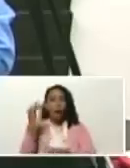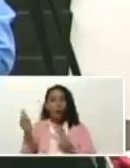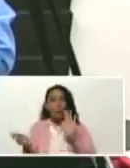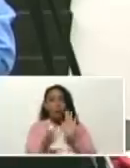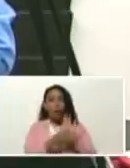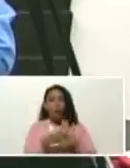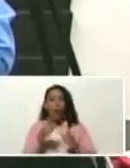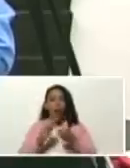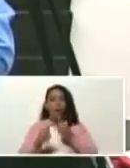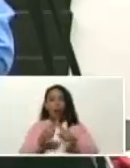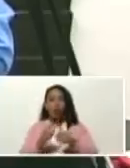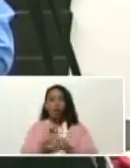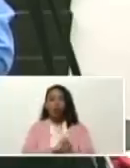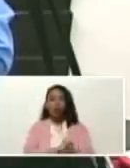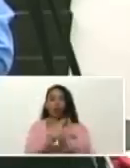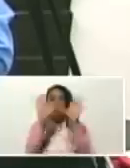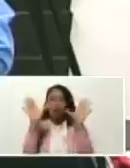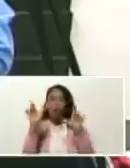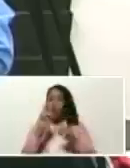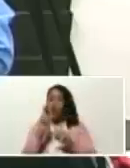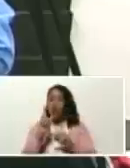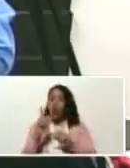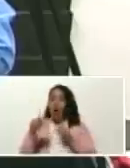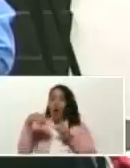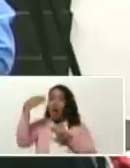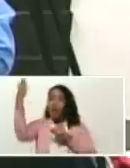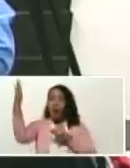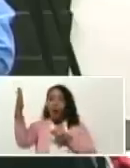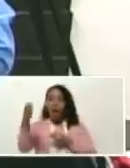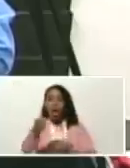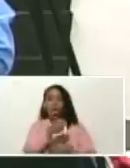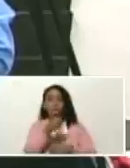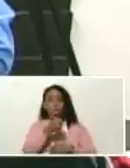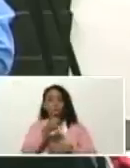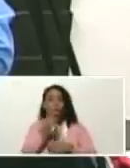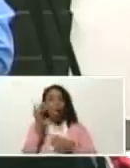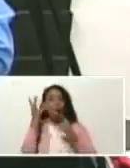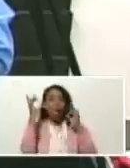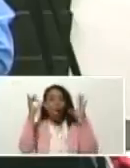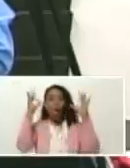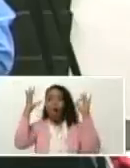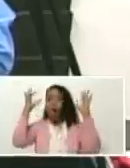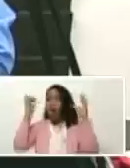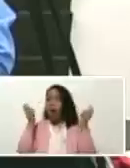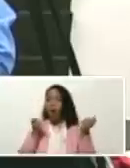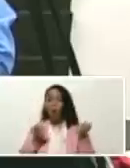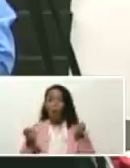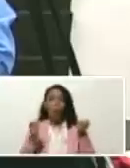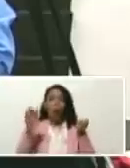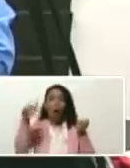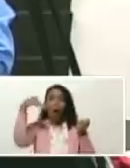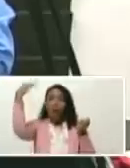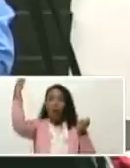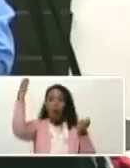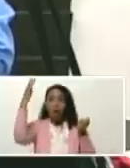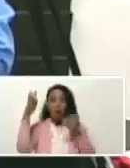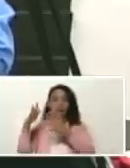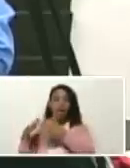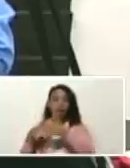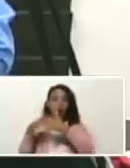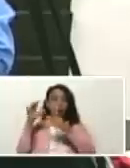en su lugar no van a venir las agencias de noticias los medios de comunicaciones hegemónicas de occidente y de Estados Unidos